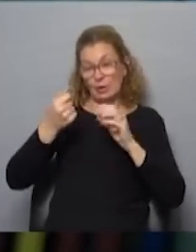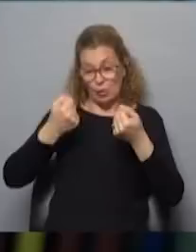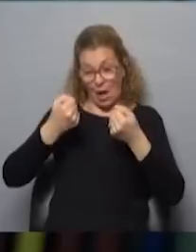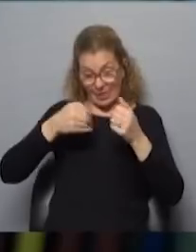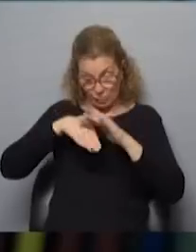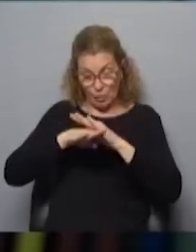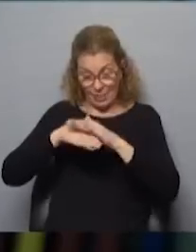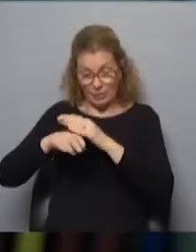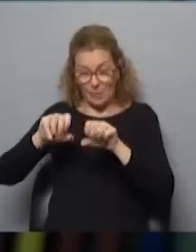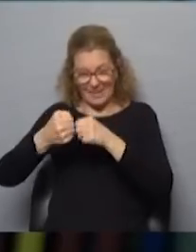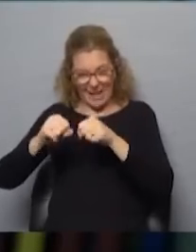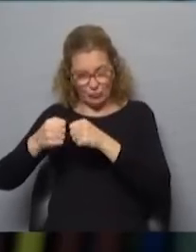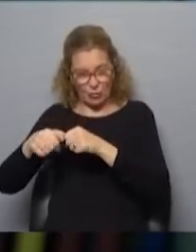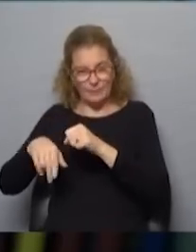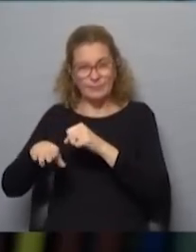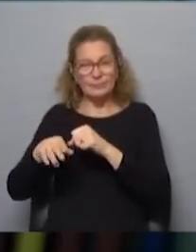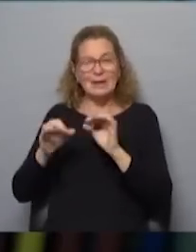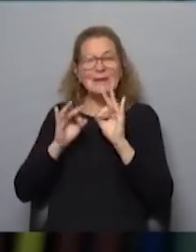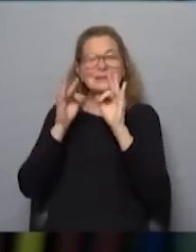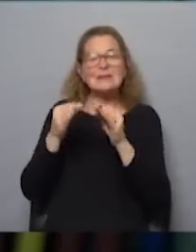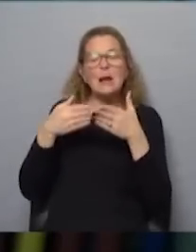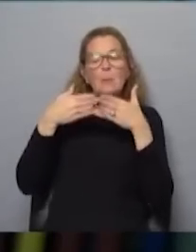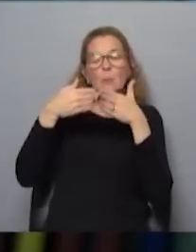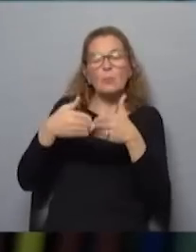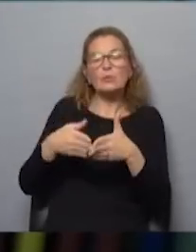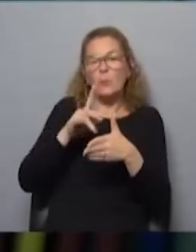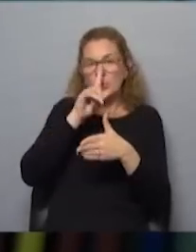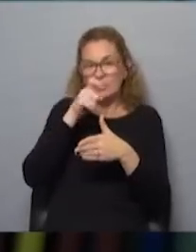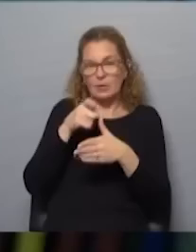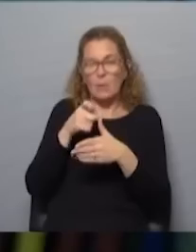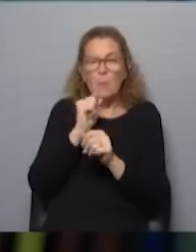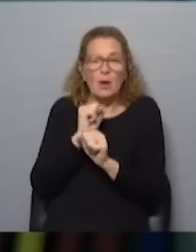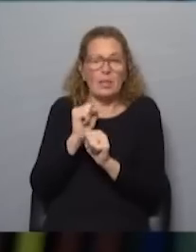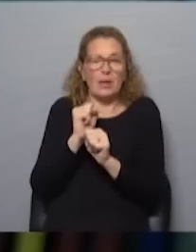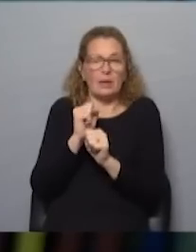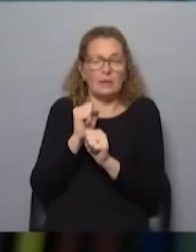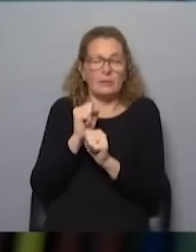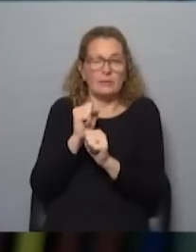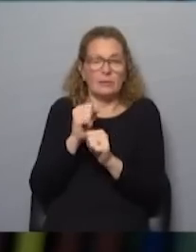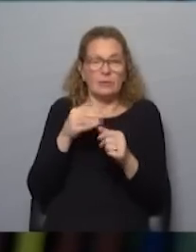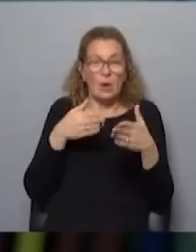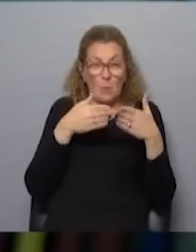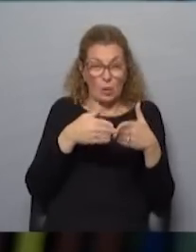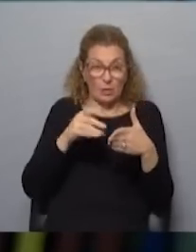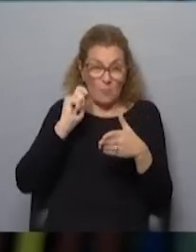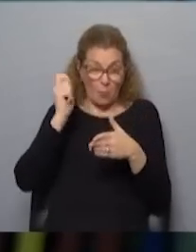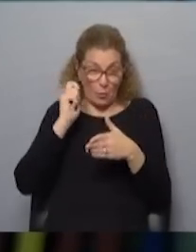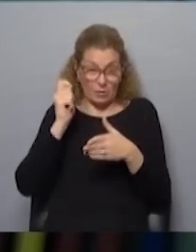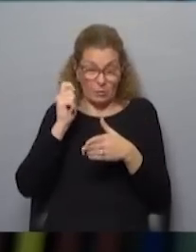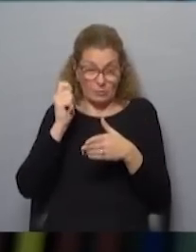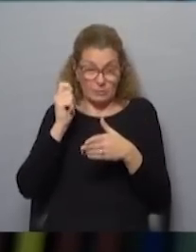esos automóviles llega el buque ro-ro el puerto de montevideo va a operar puede operar en los muelles públicos porque no